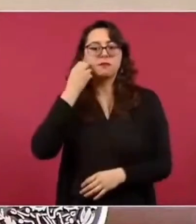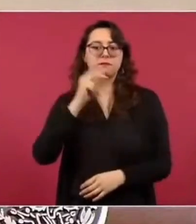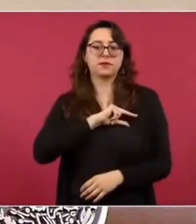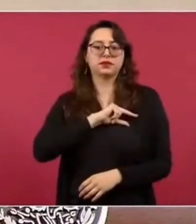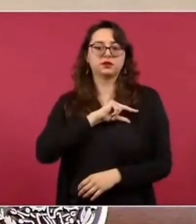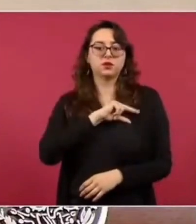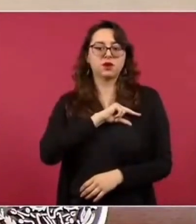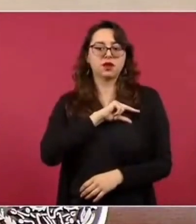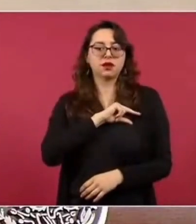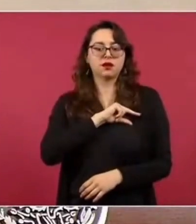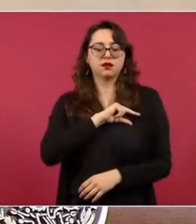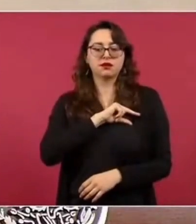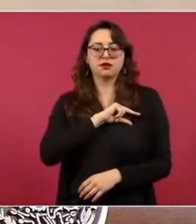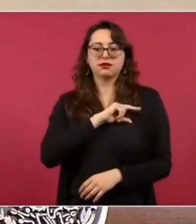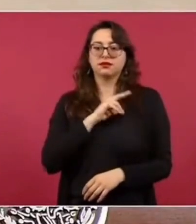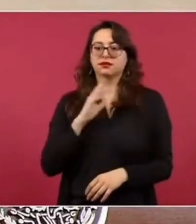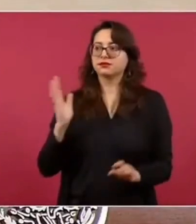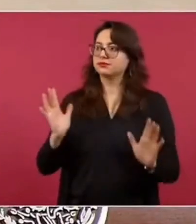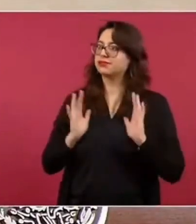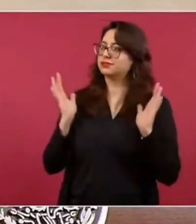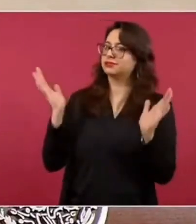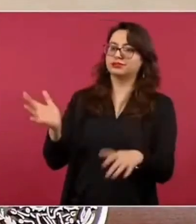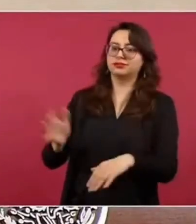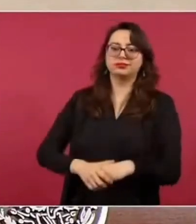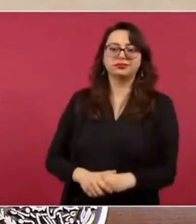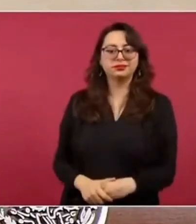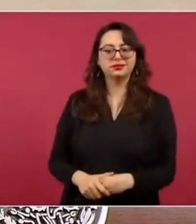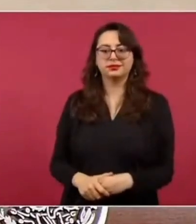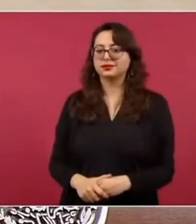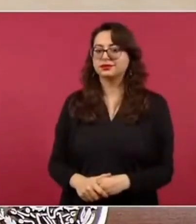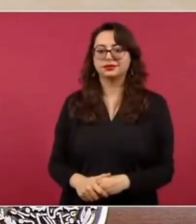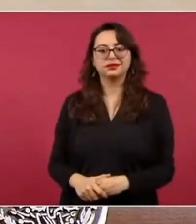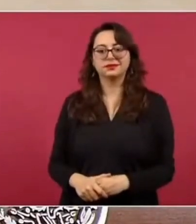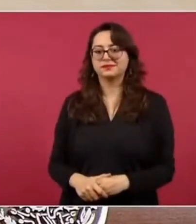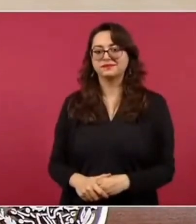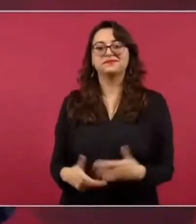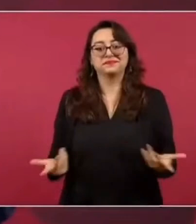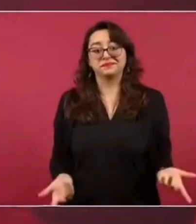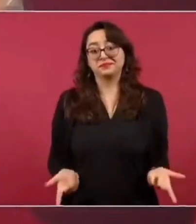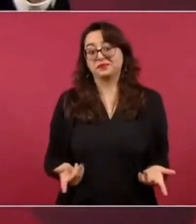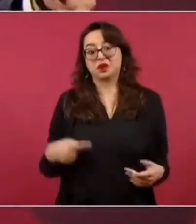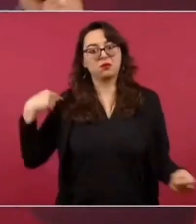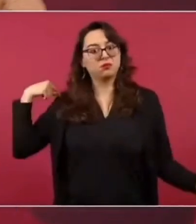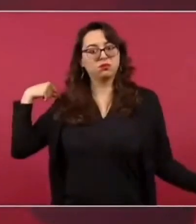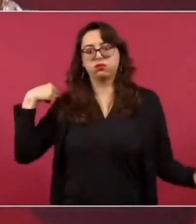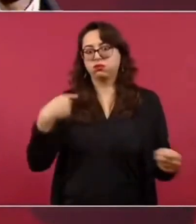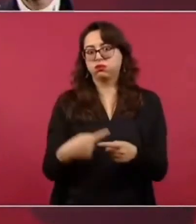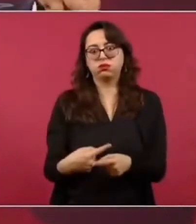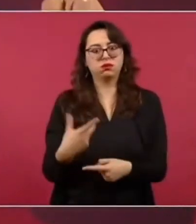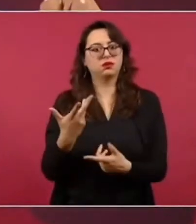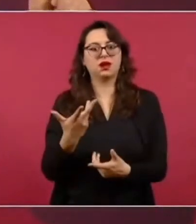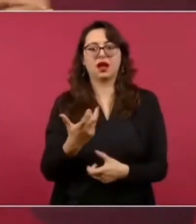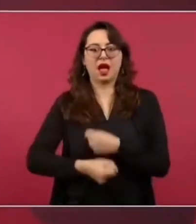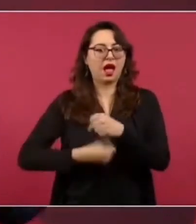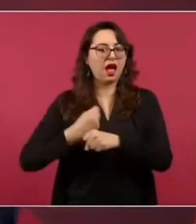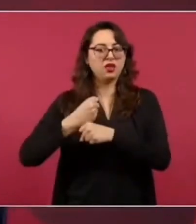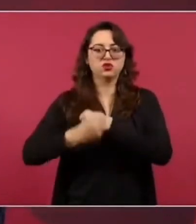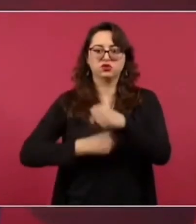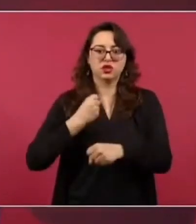Entonces, esa política durante mucho tiempo pues produce